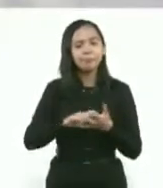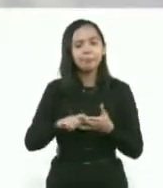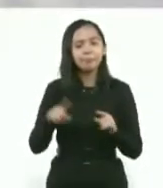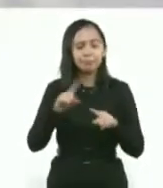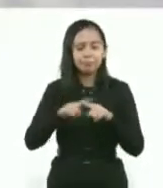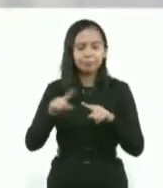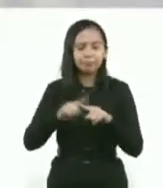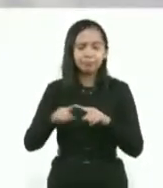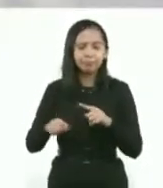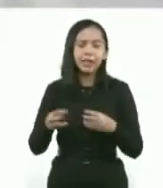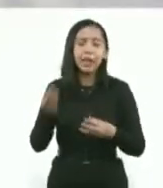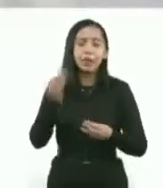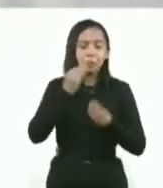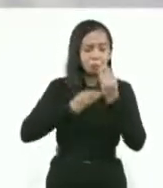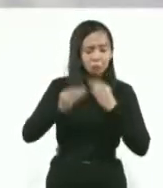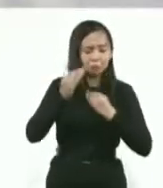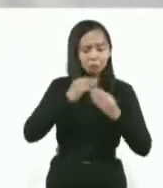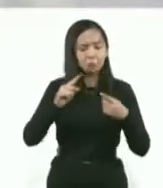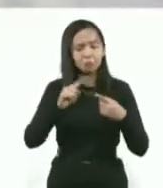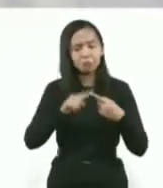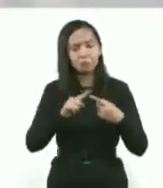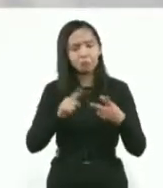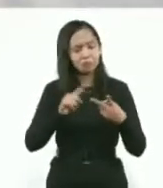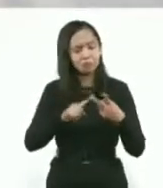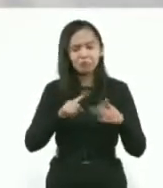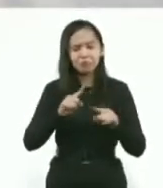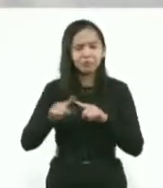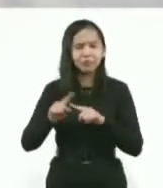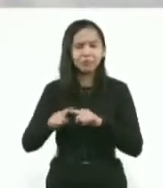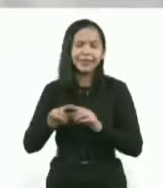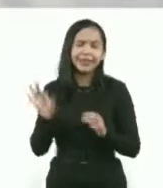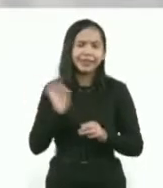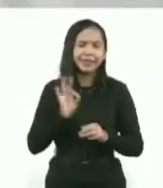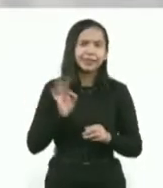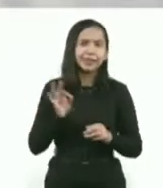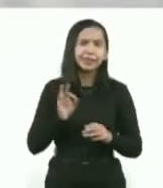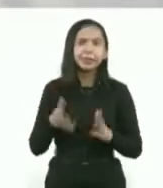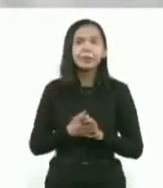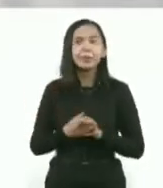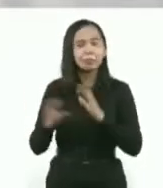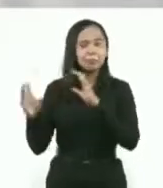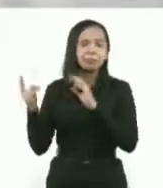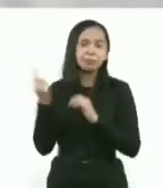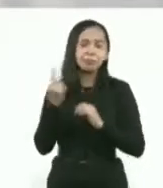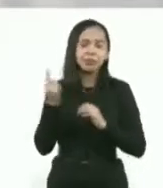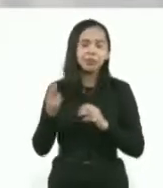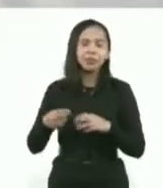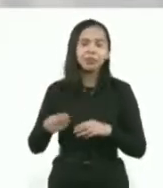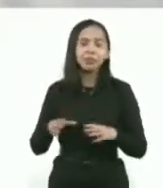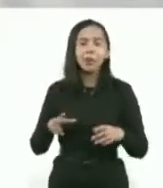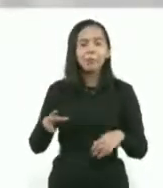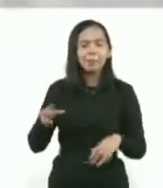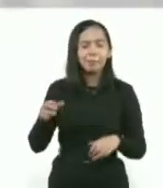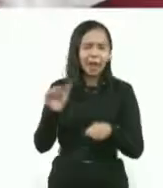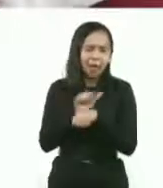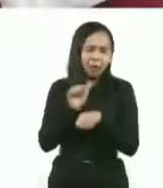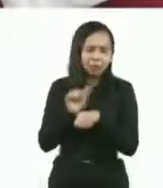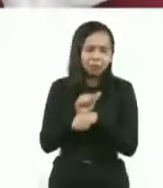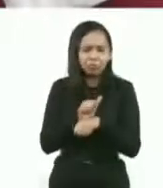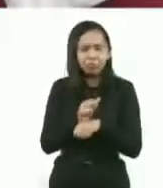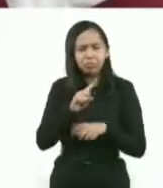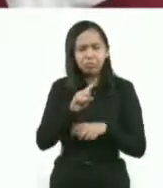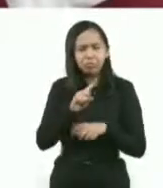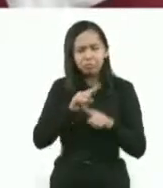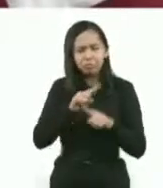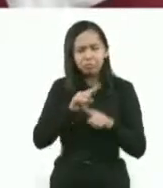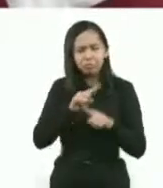que desde los alimentos hasta cualquier otro bien de consumo que se transporta a través de cualquier vehículo que